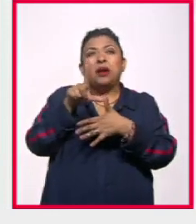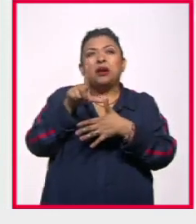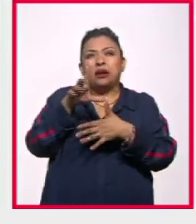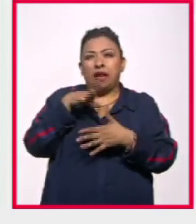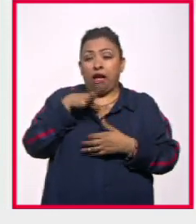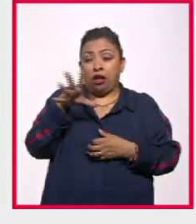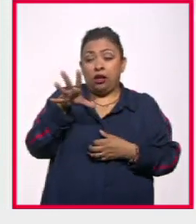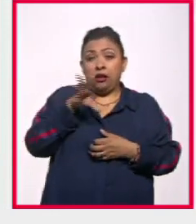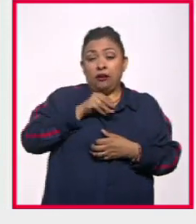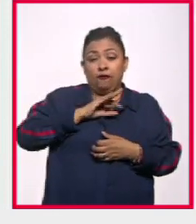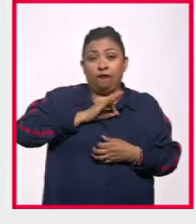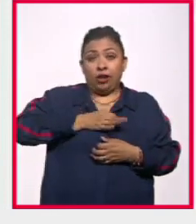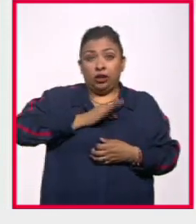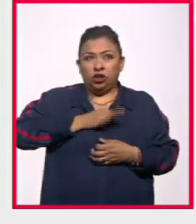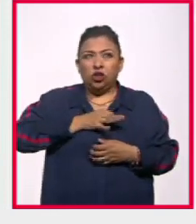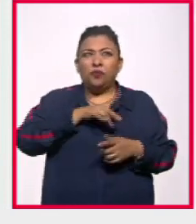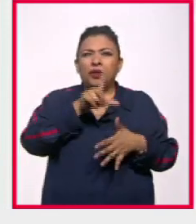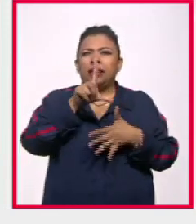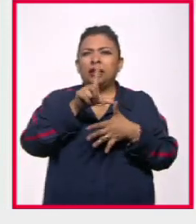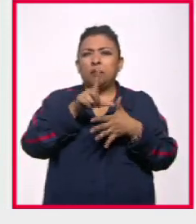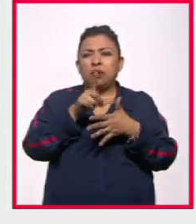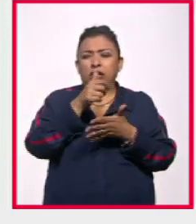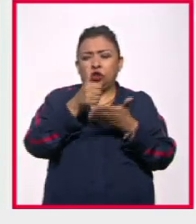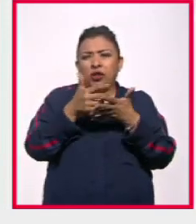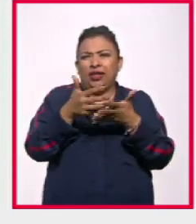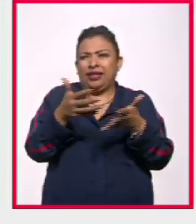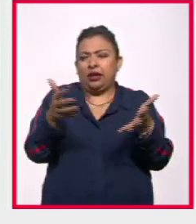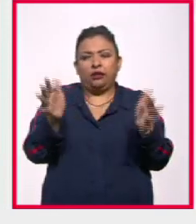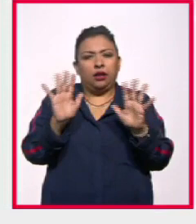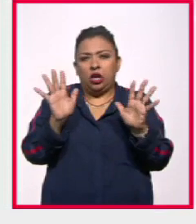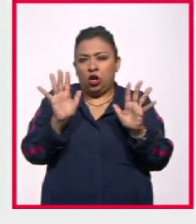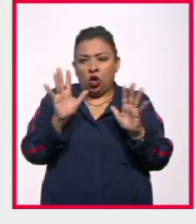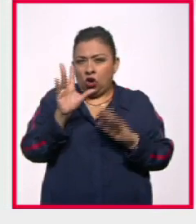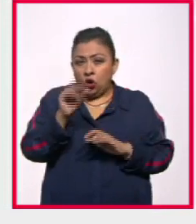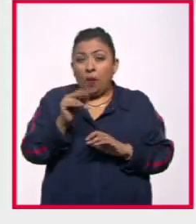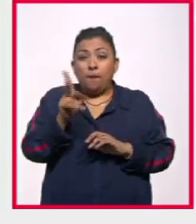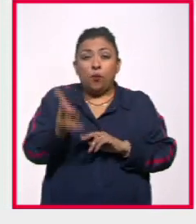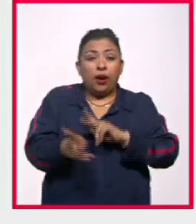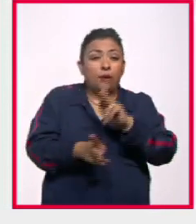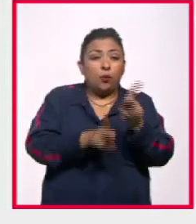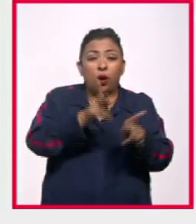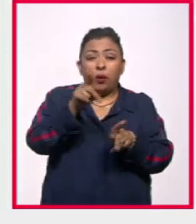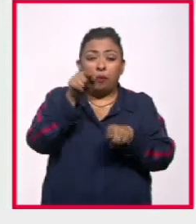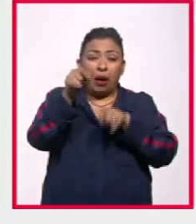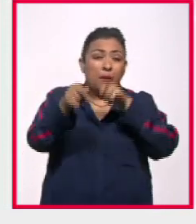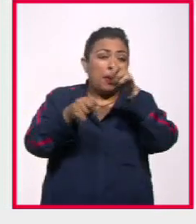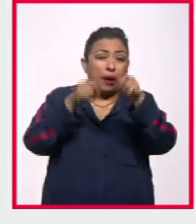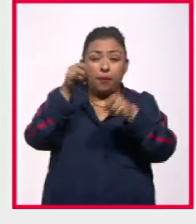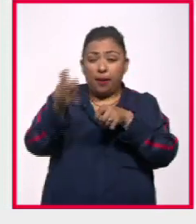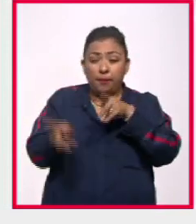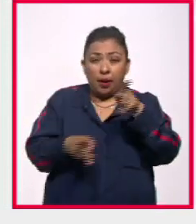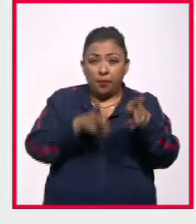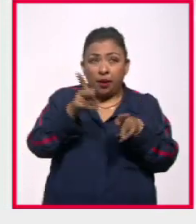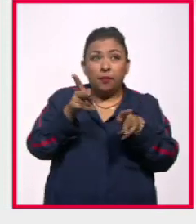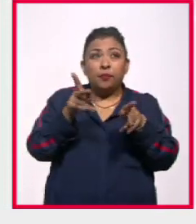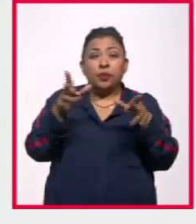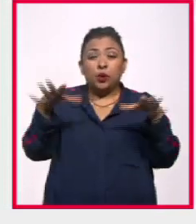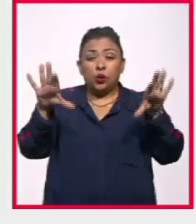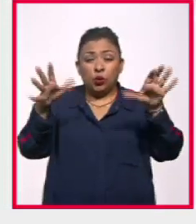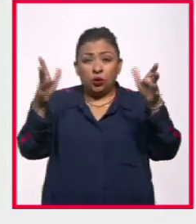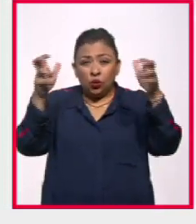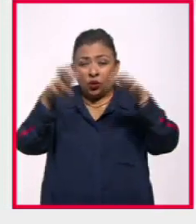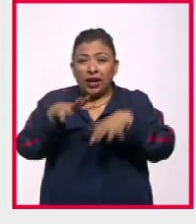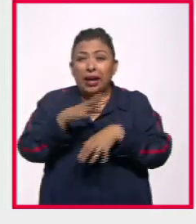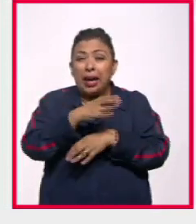Infección. Latinoamérica no es una gran ciudad, Latinoamérica son muchos pueblos en todos lados y asentamientos campesinos,